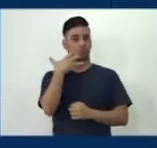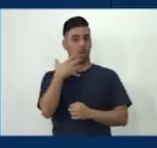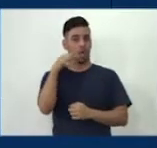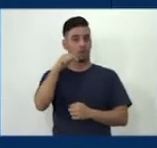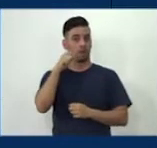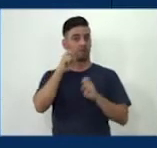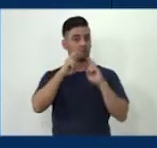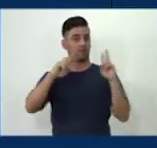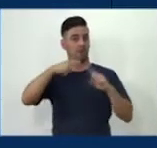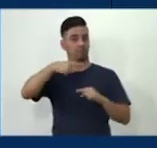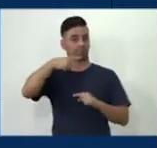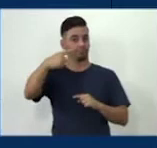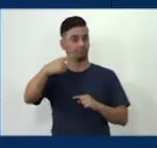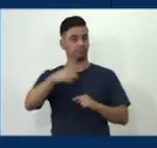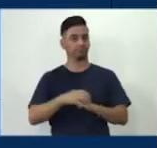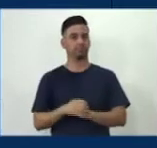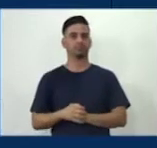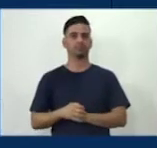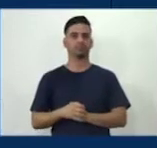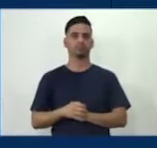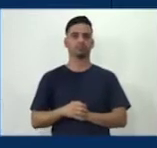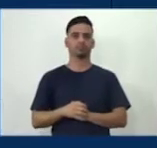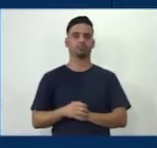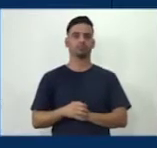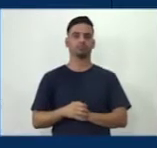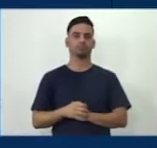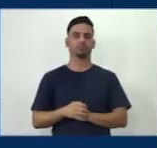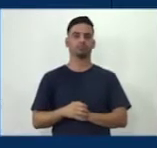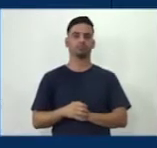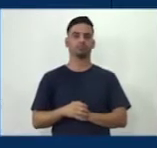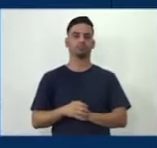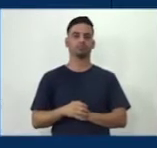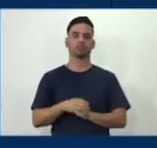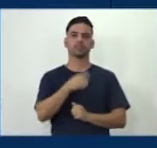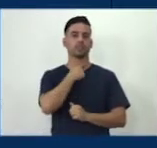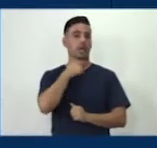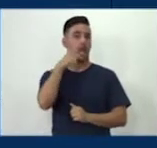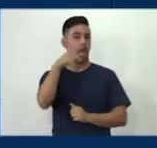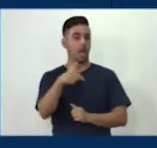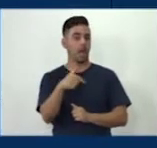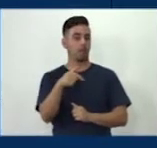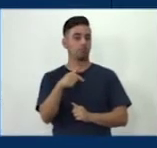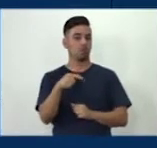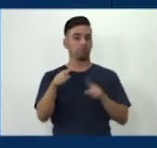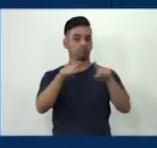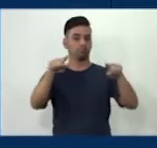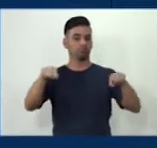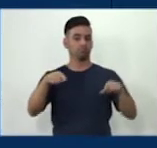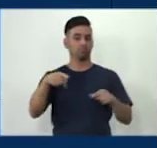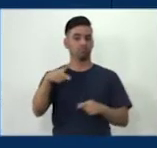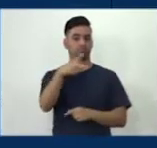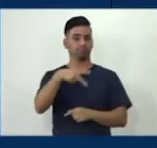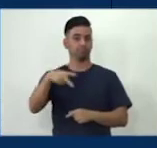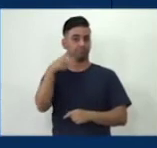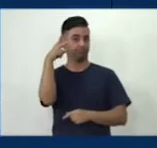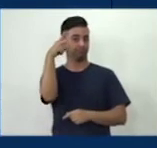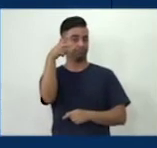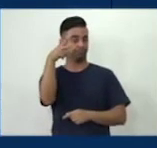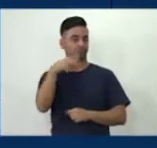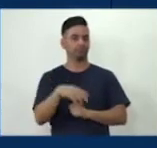y procesos: generadores eléctricos, transformadores, cocinas de inducción y de la guitarra